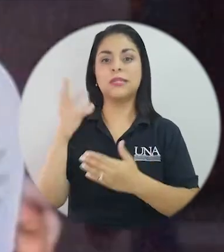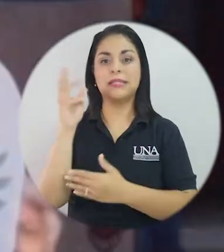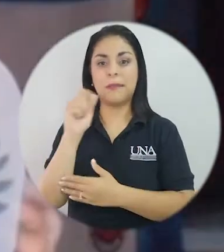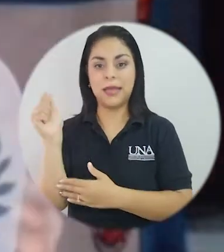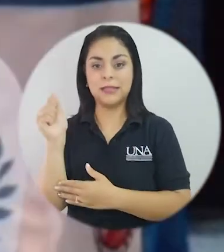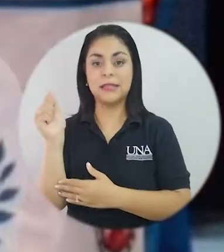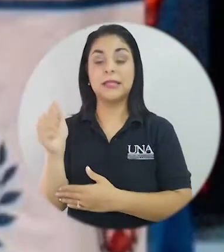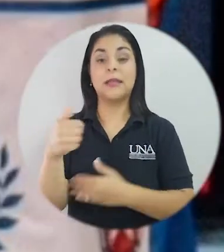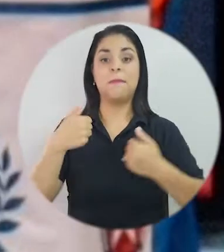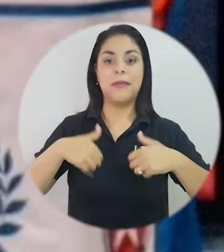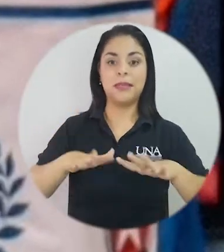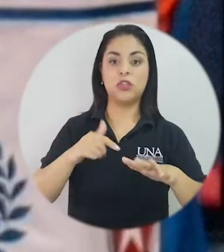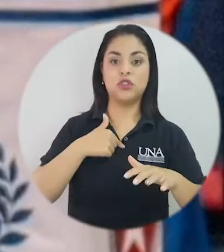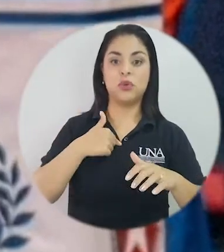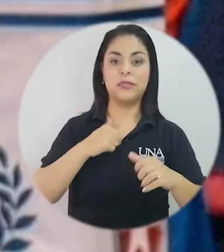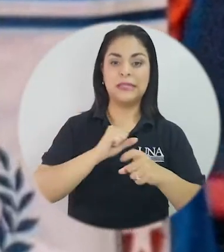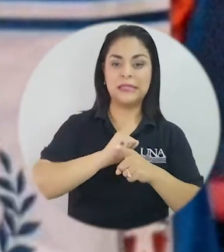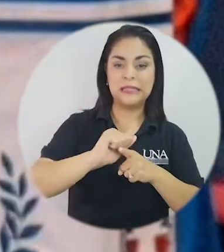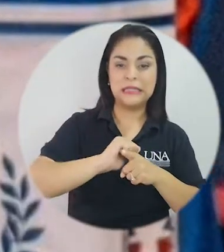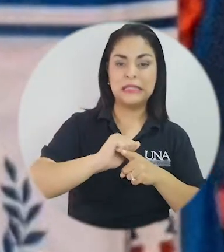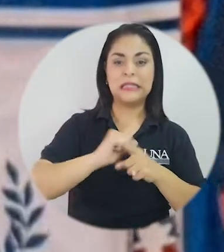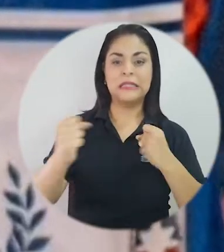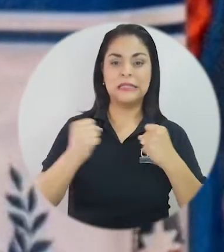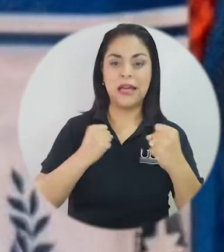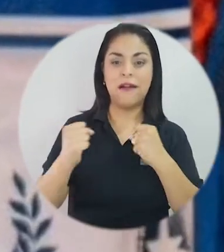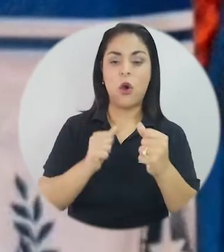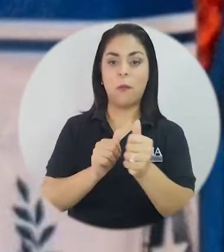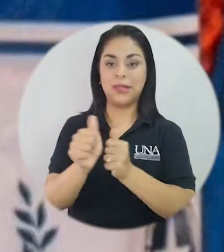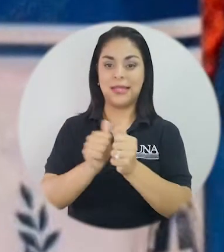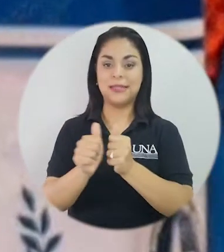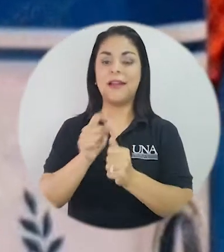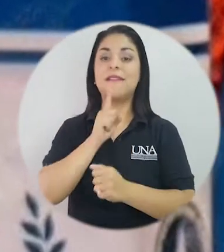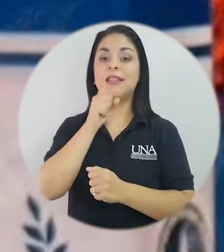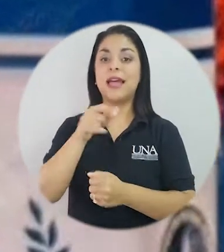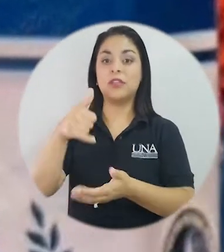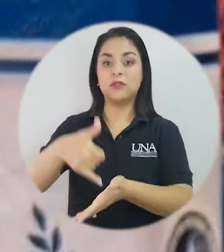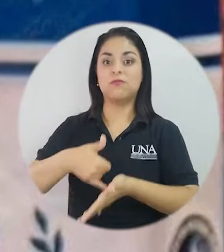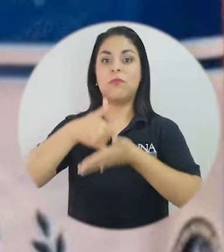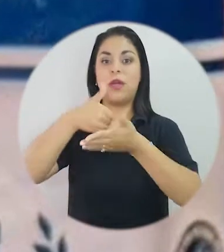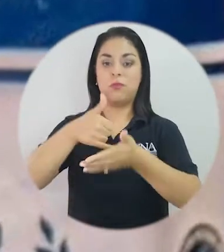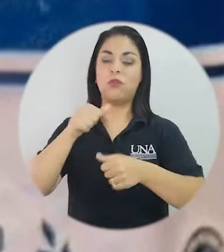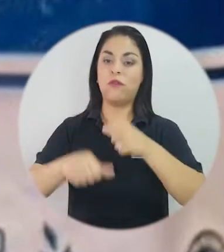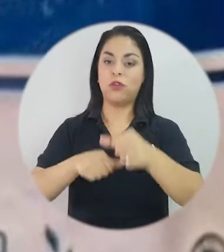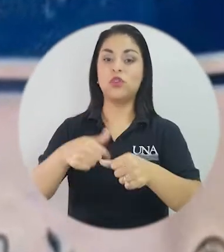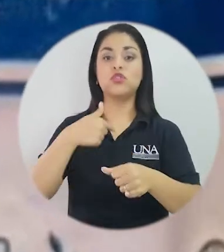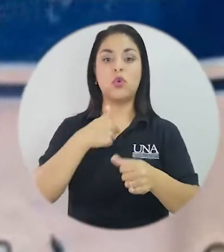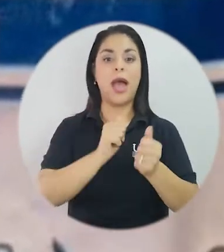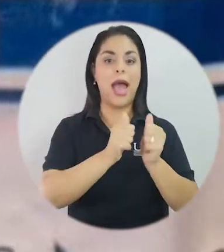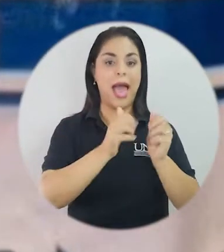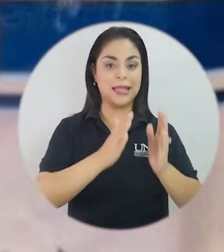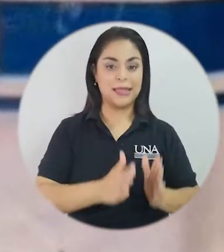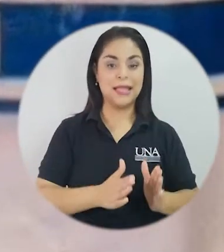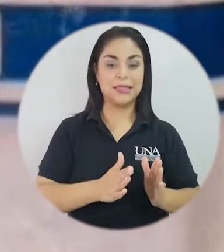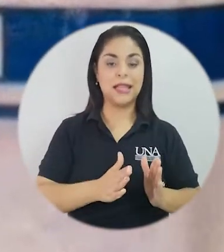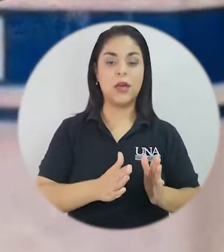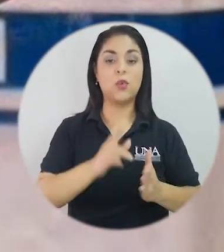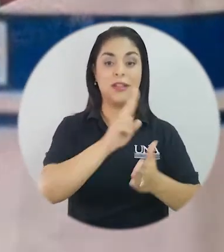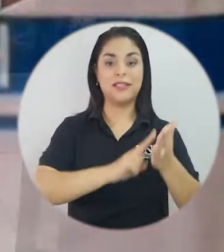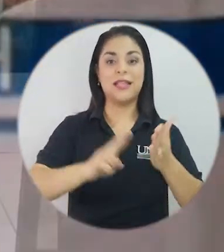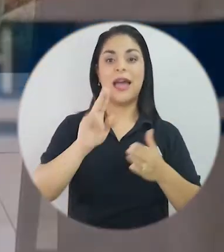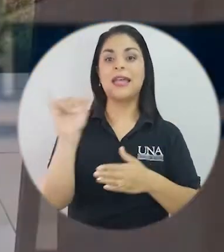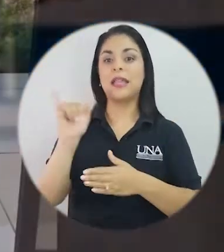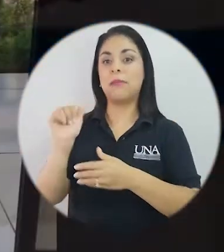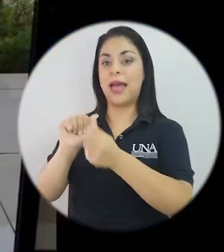y se compite como atleta. Entonces realmente es un premio al esfuerzo. Soy atleta de la universidad y también soy atleta seleccionado